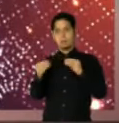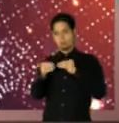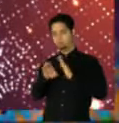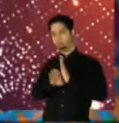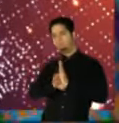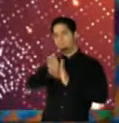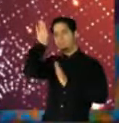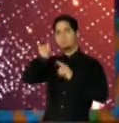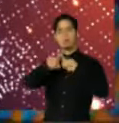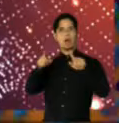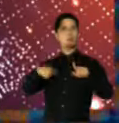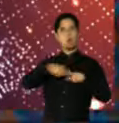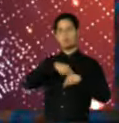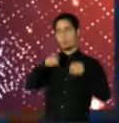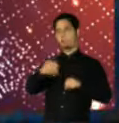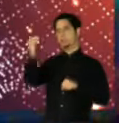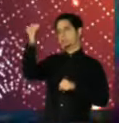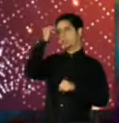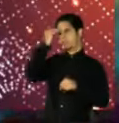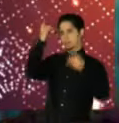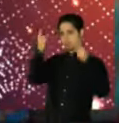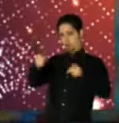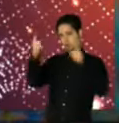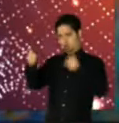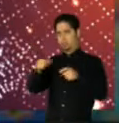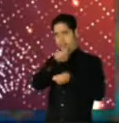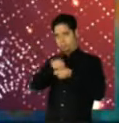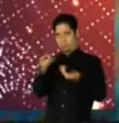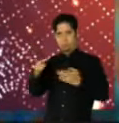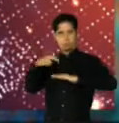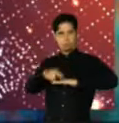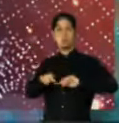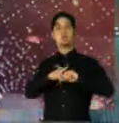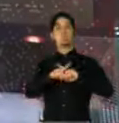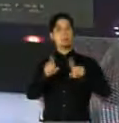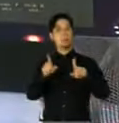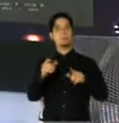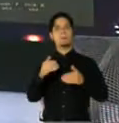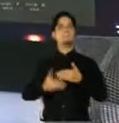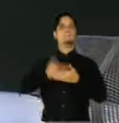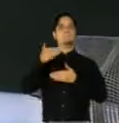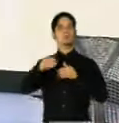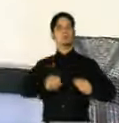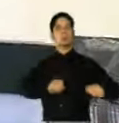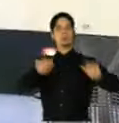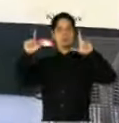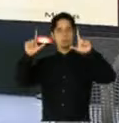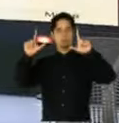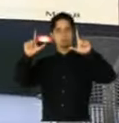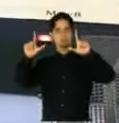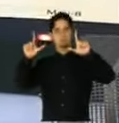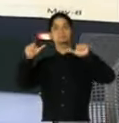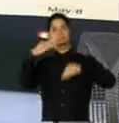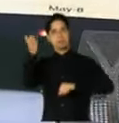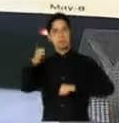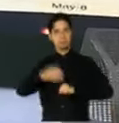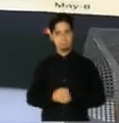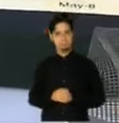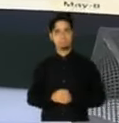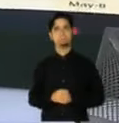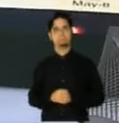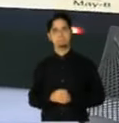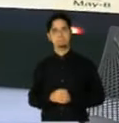que podamos mirar el cuadro de nuestro país. Ahora, la próxima gráfica. La próxima, por favor. Esta es